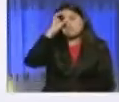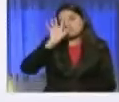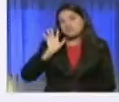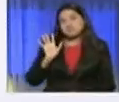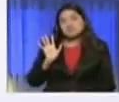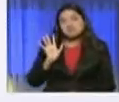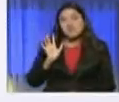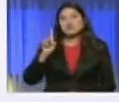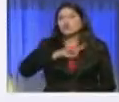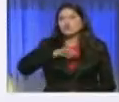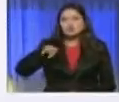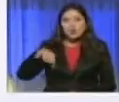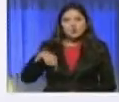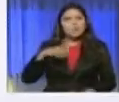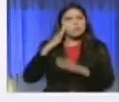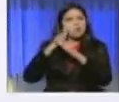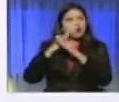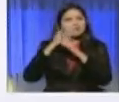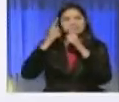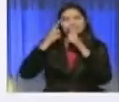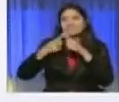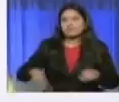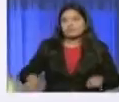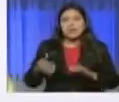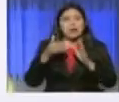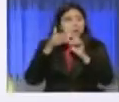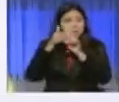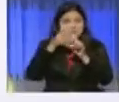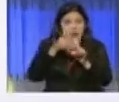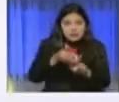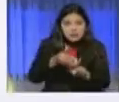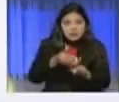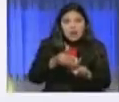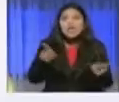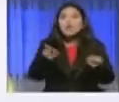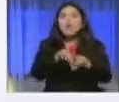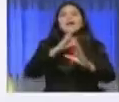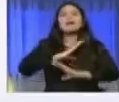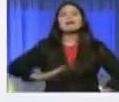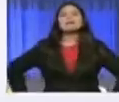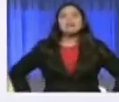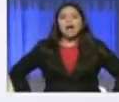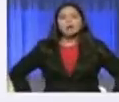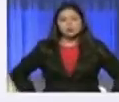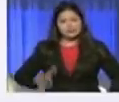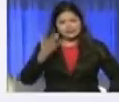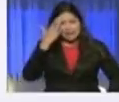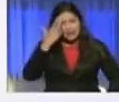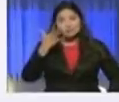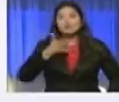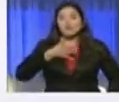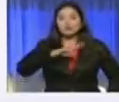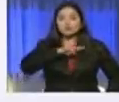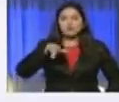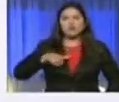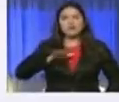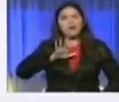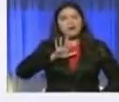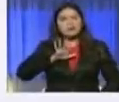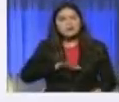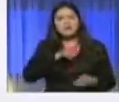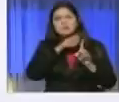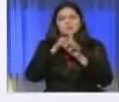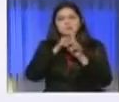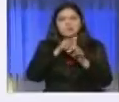Estamos vetados, censurados y perseguidos. Como los cristianos de las catacumbas somos nosotros, perseguidos por